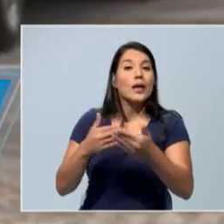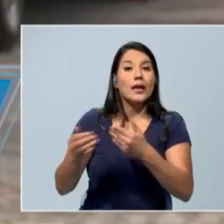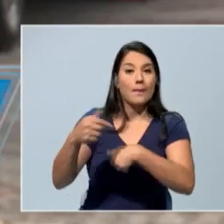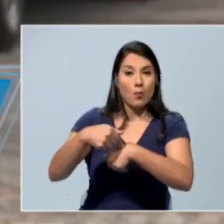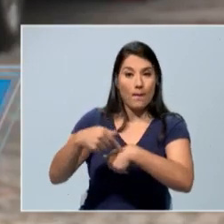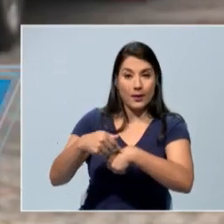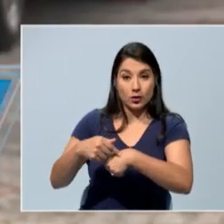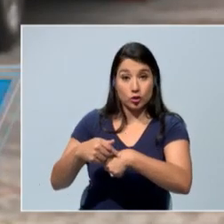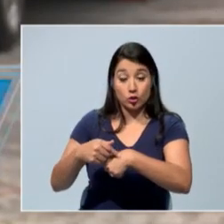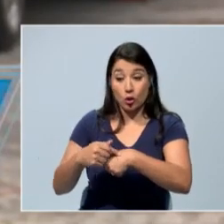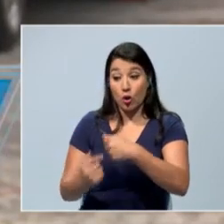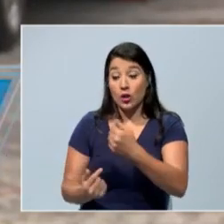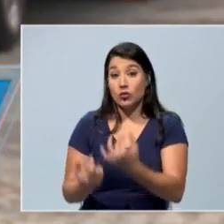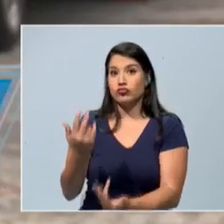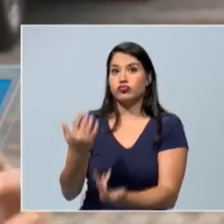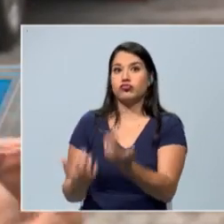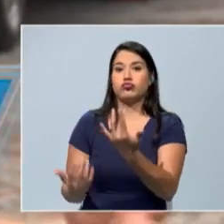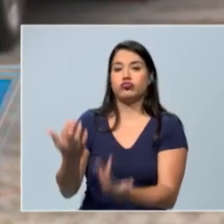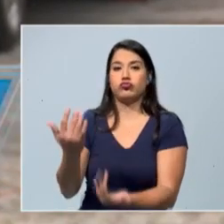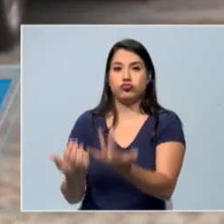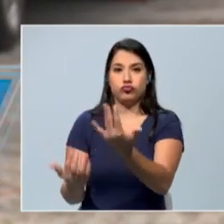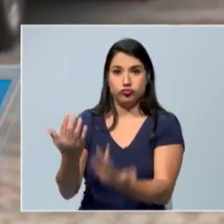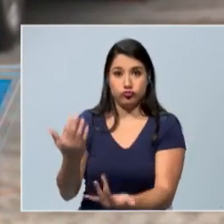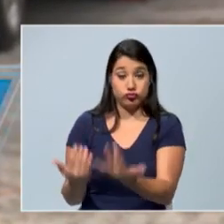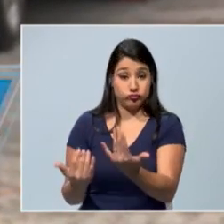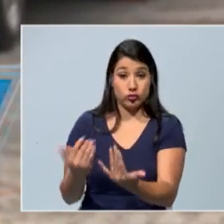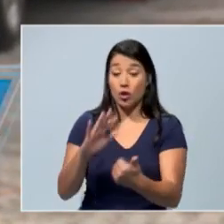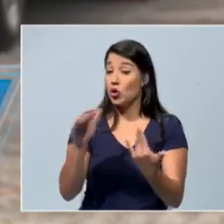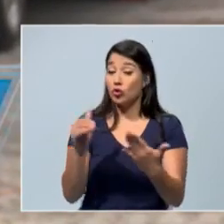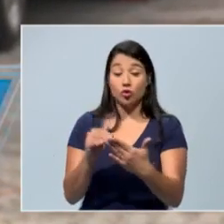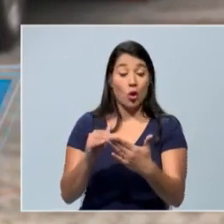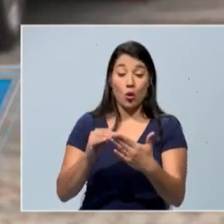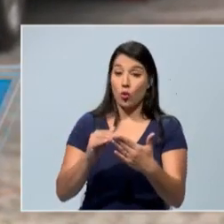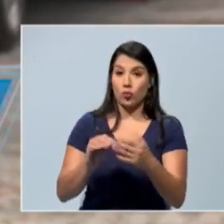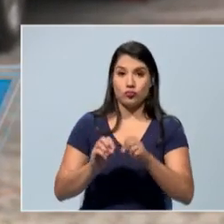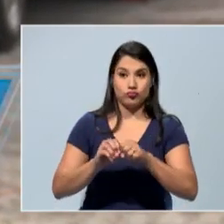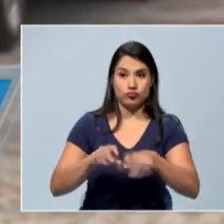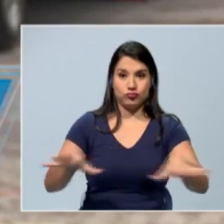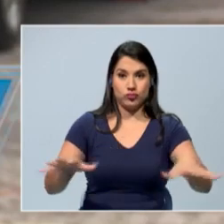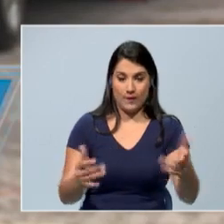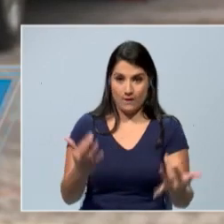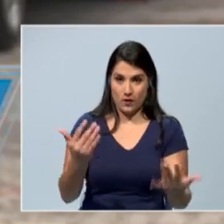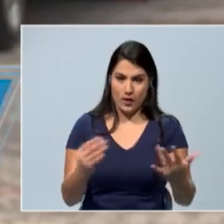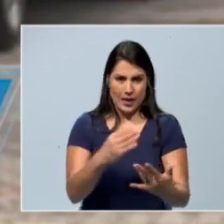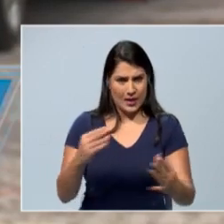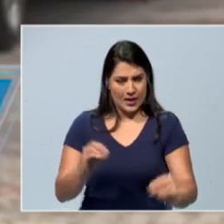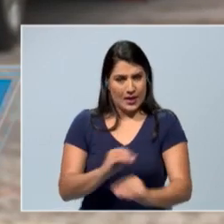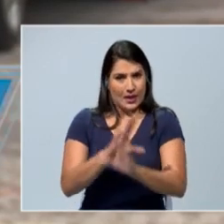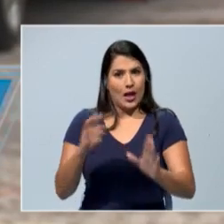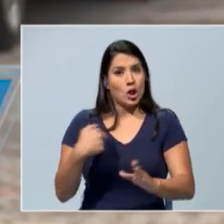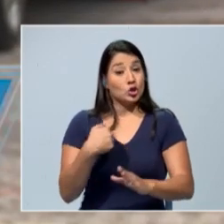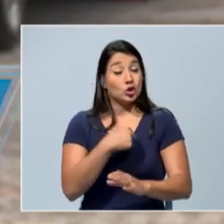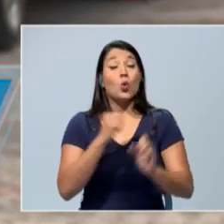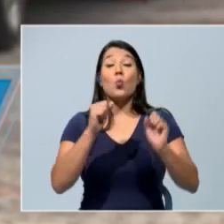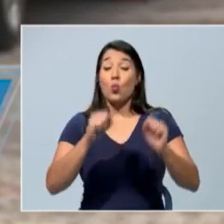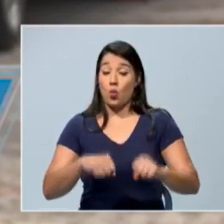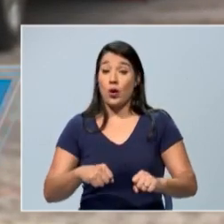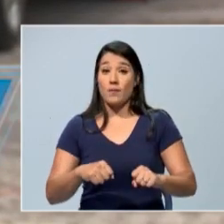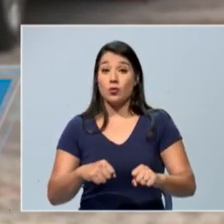estén impregnadas de ese combustible y todo lo que esté a su alrededor se va a prender. Y desde luego podríamos tener pérdidas de